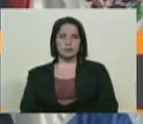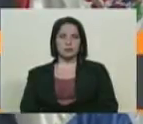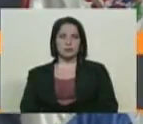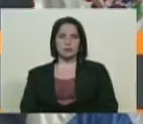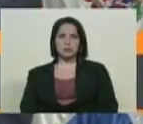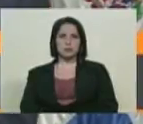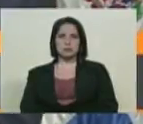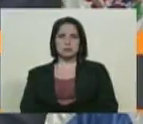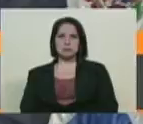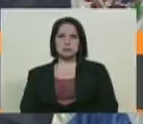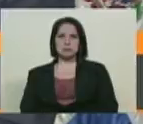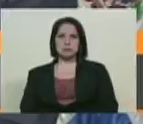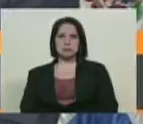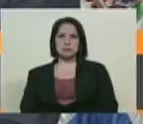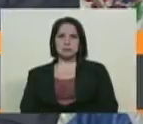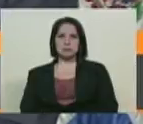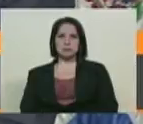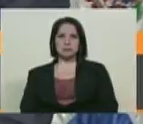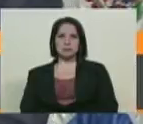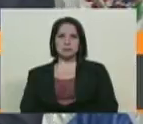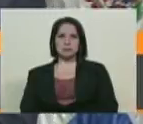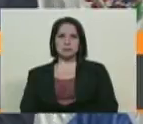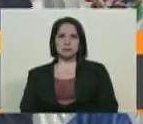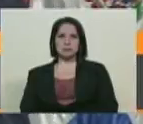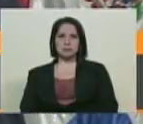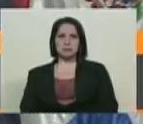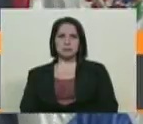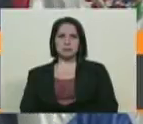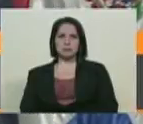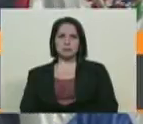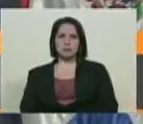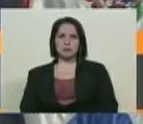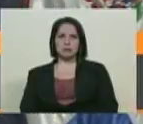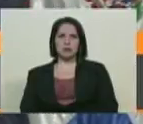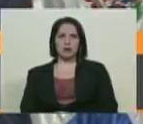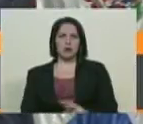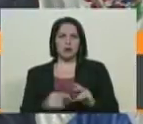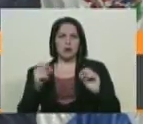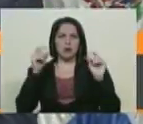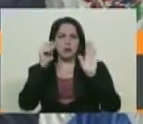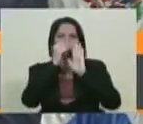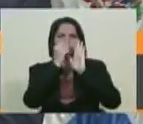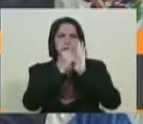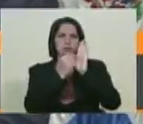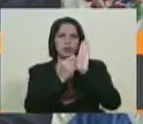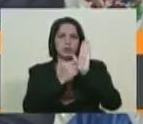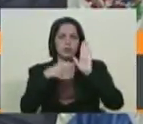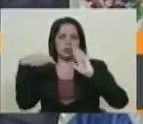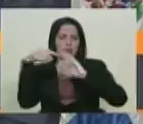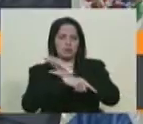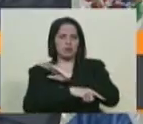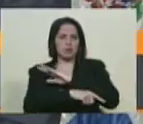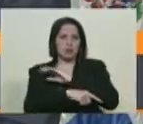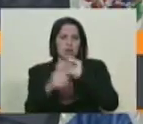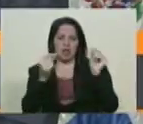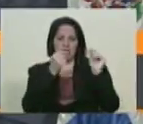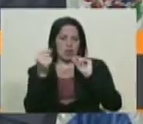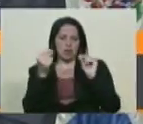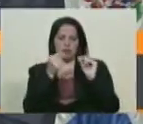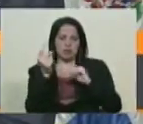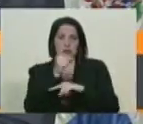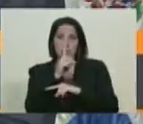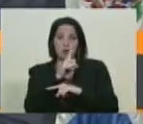No, no se entró en los puntos en profundidad de los puntos de agenda, porque esos son los puntos que discutiremos con mayor